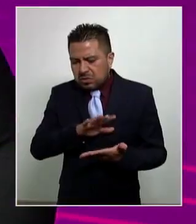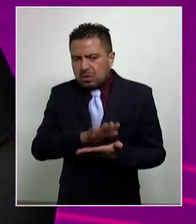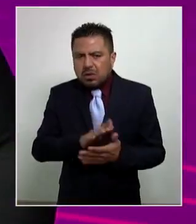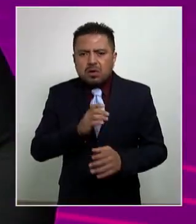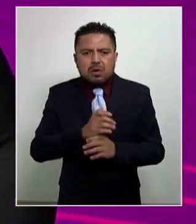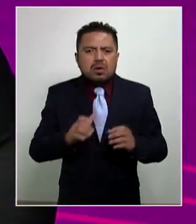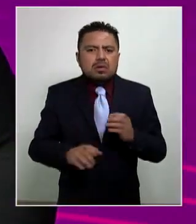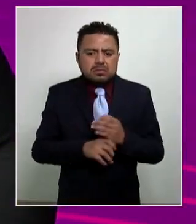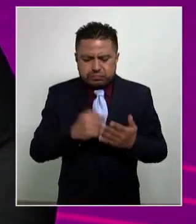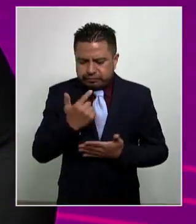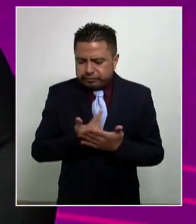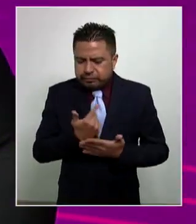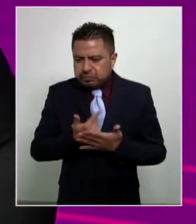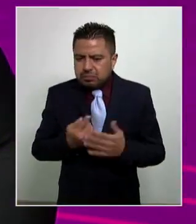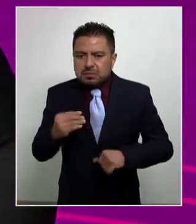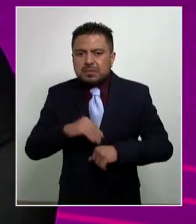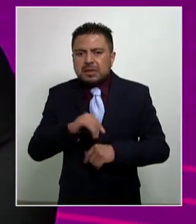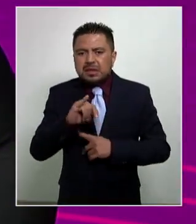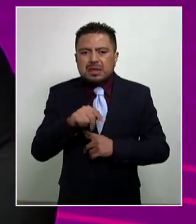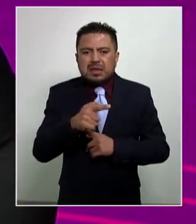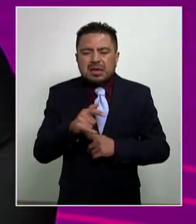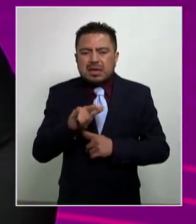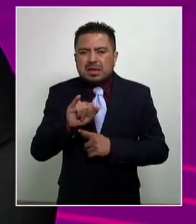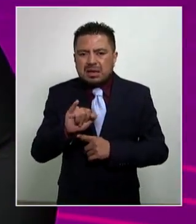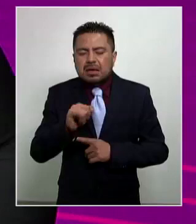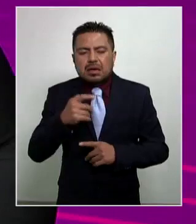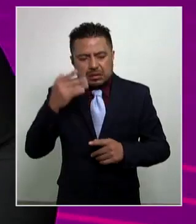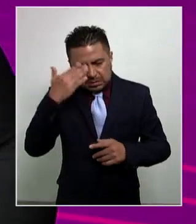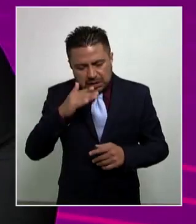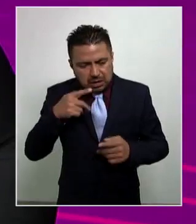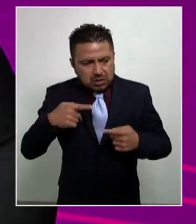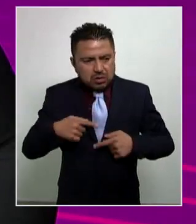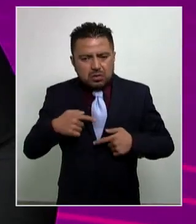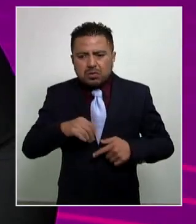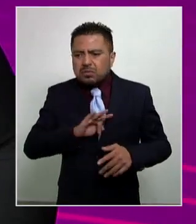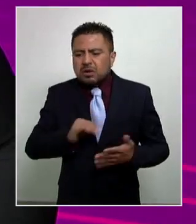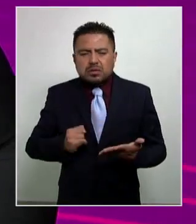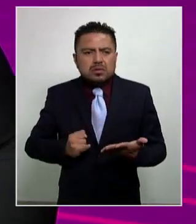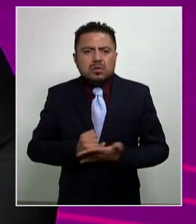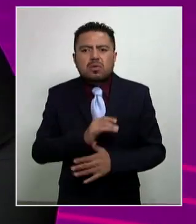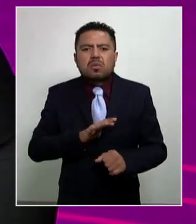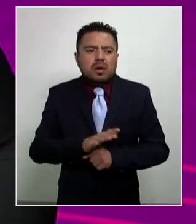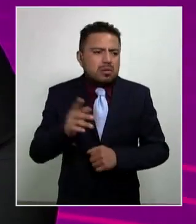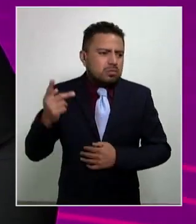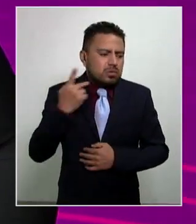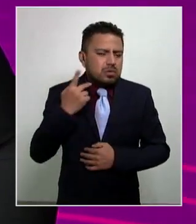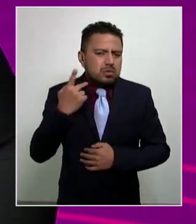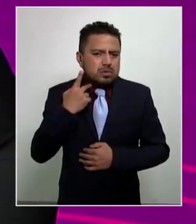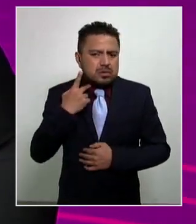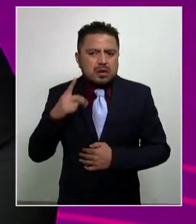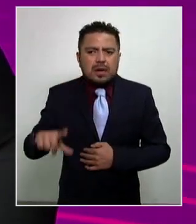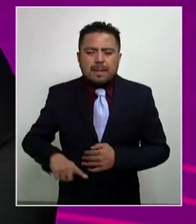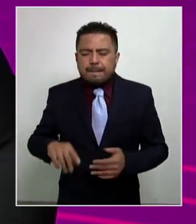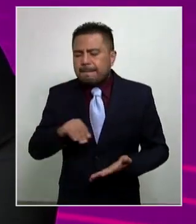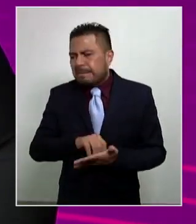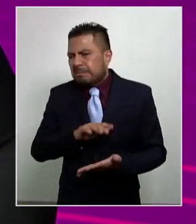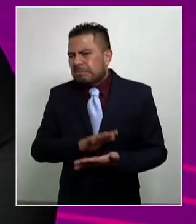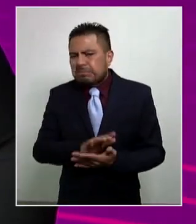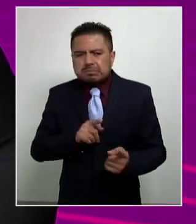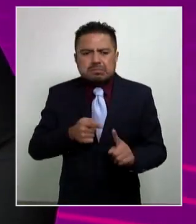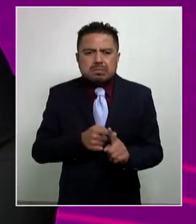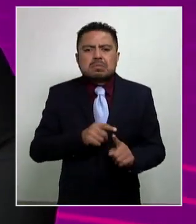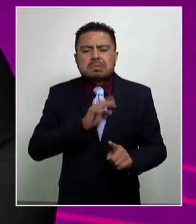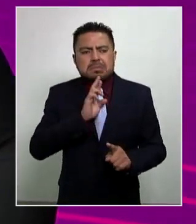censales, porque sabemos que tener números de población ayuda a tomar decisiones de política pública, y más precisas,